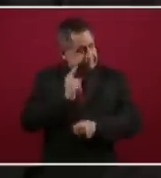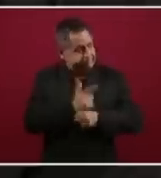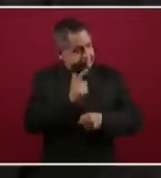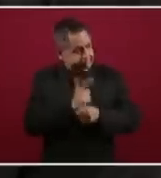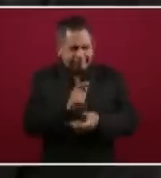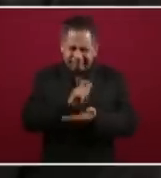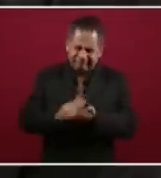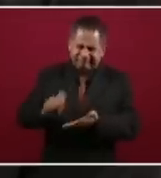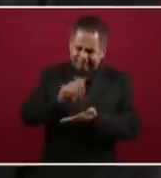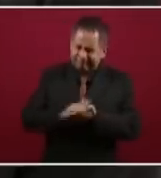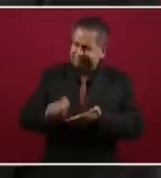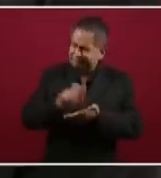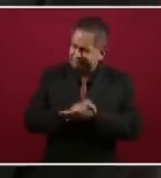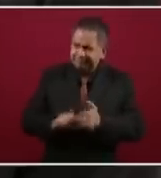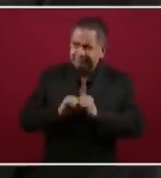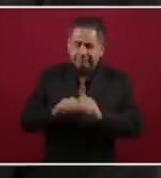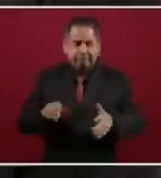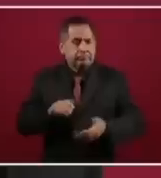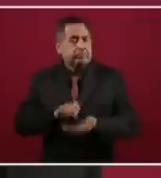García Márquez,